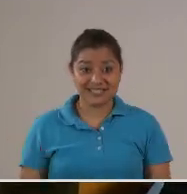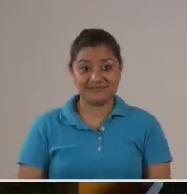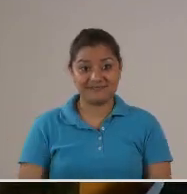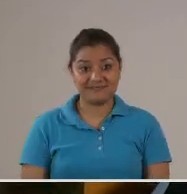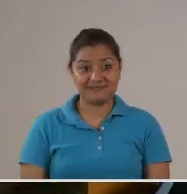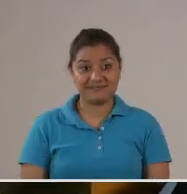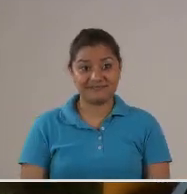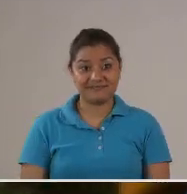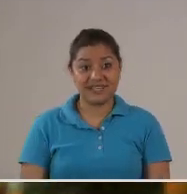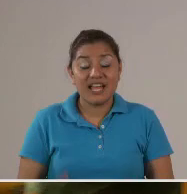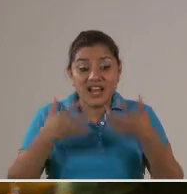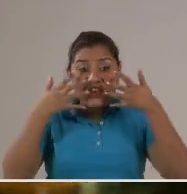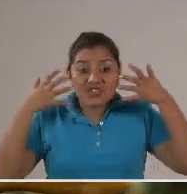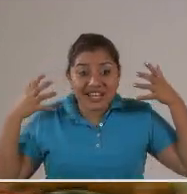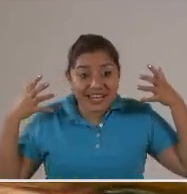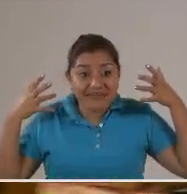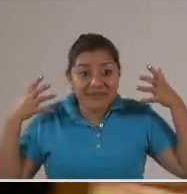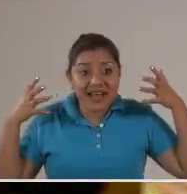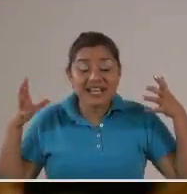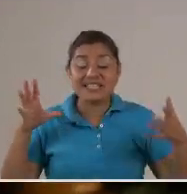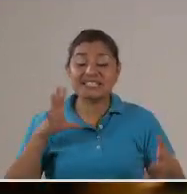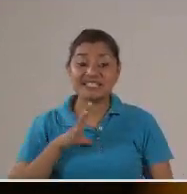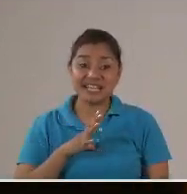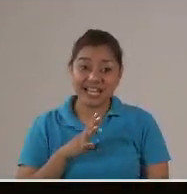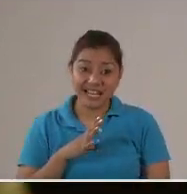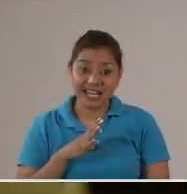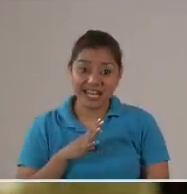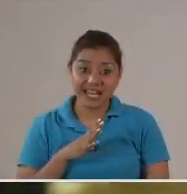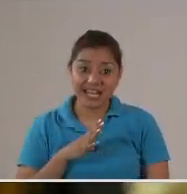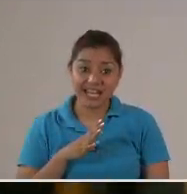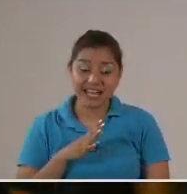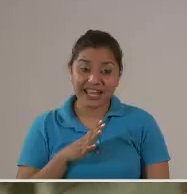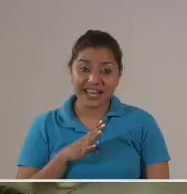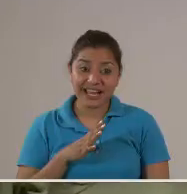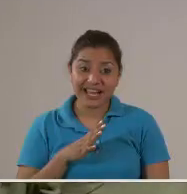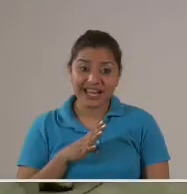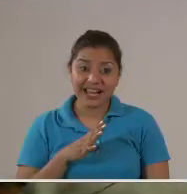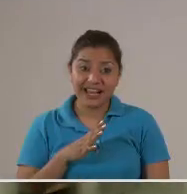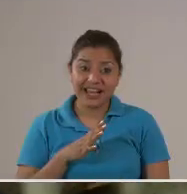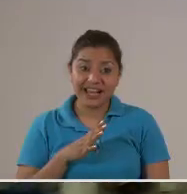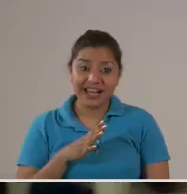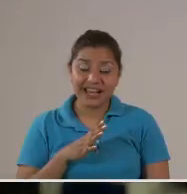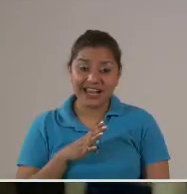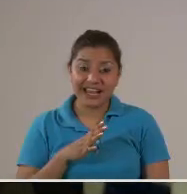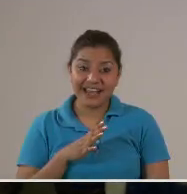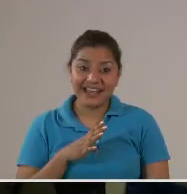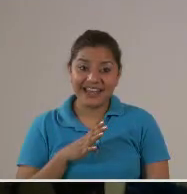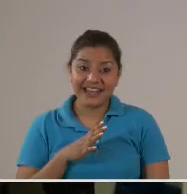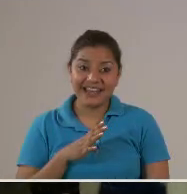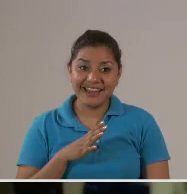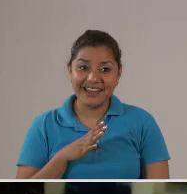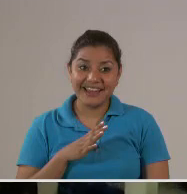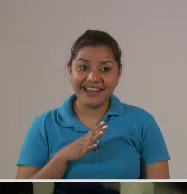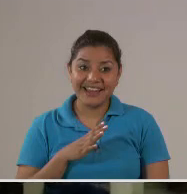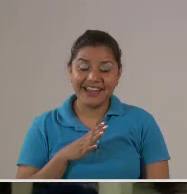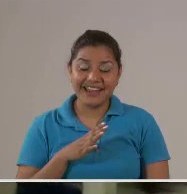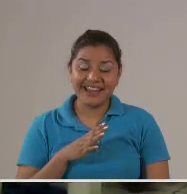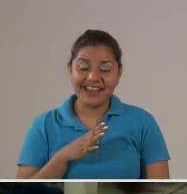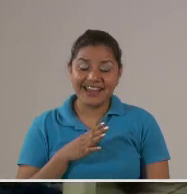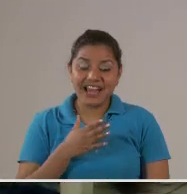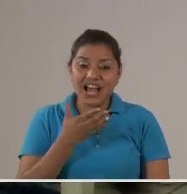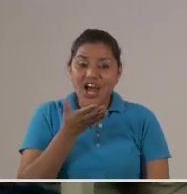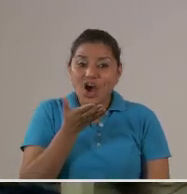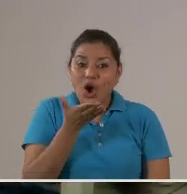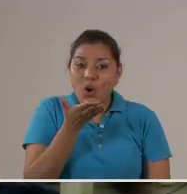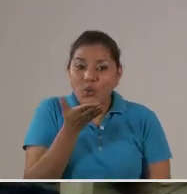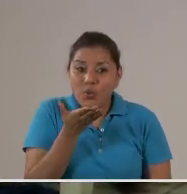animales los animales tienen espíritu pero pero espíritu eh soplo de vida pero